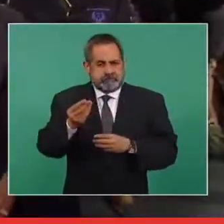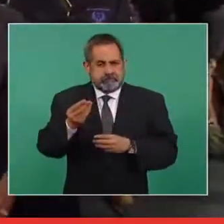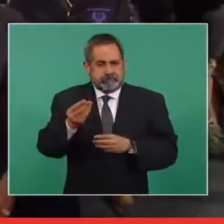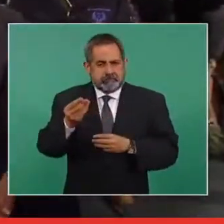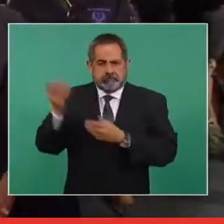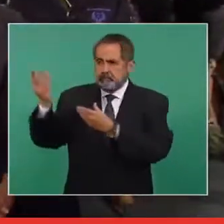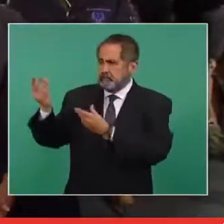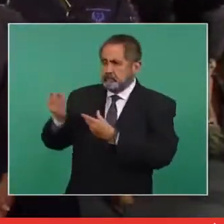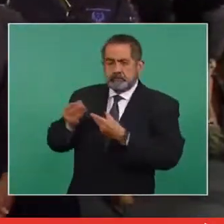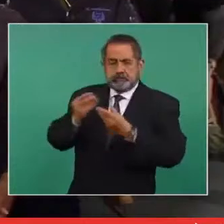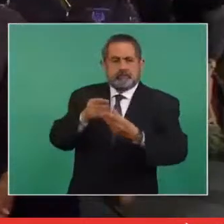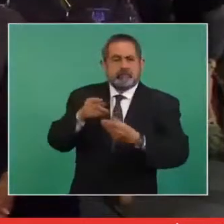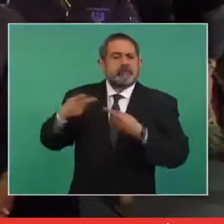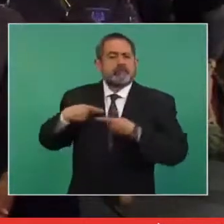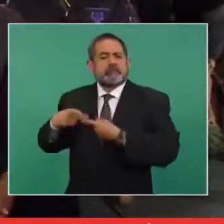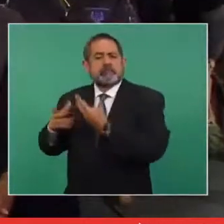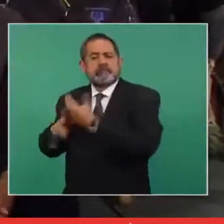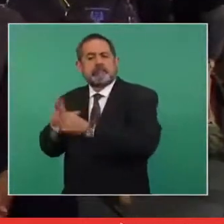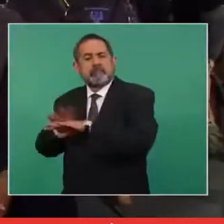lo envían migrantes...